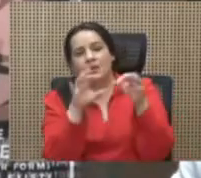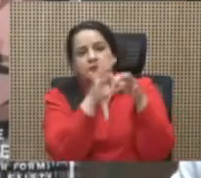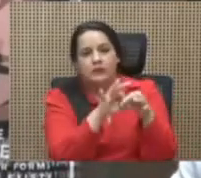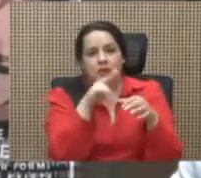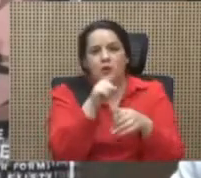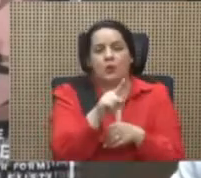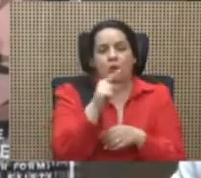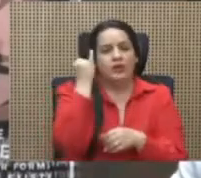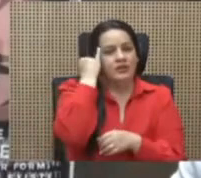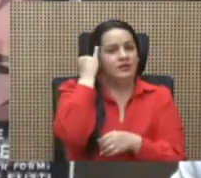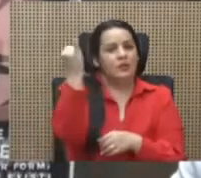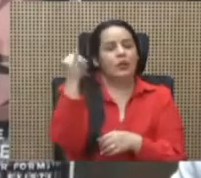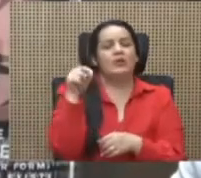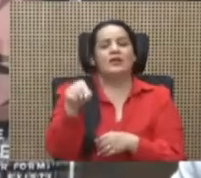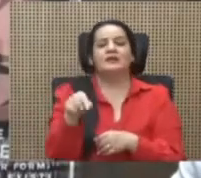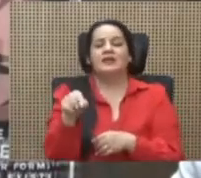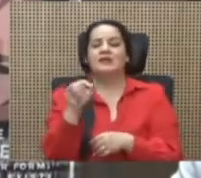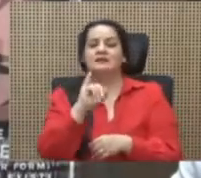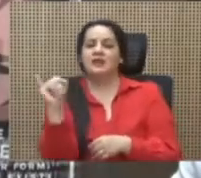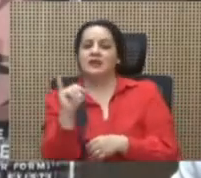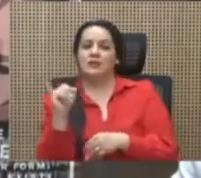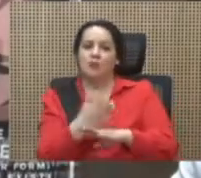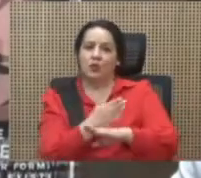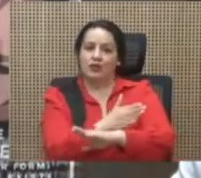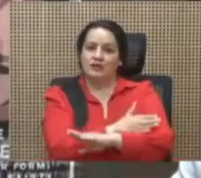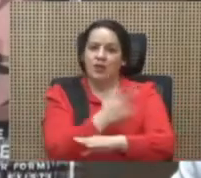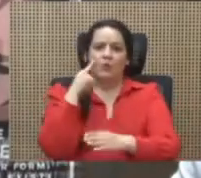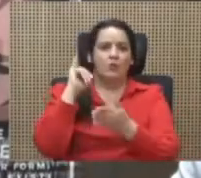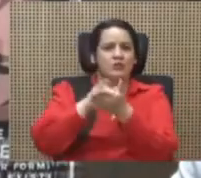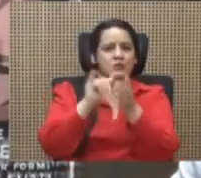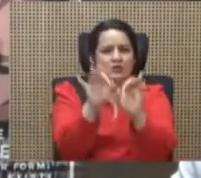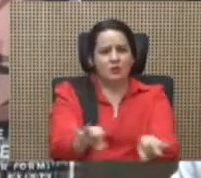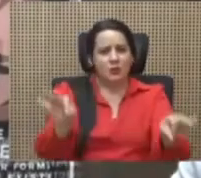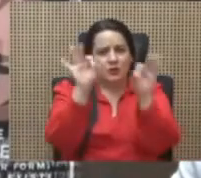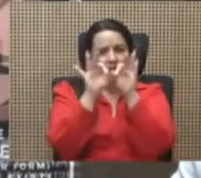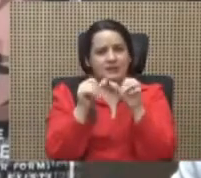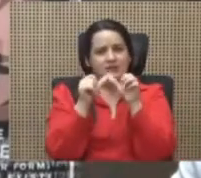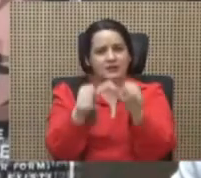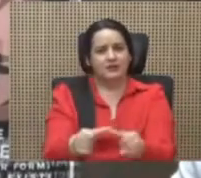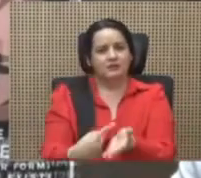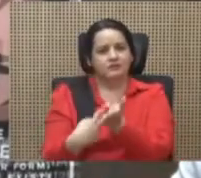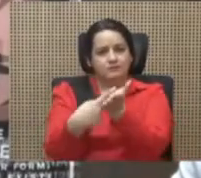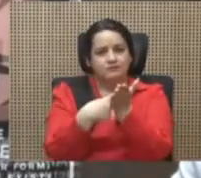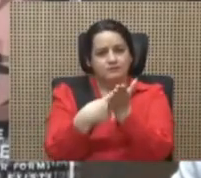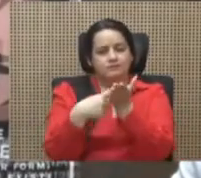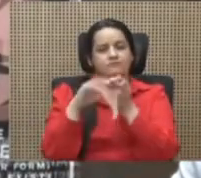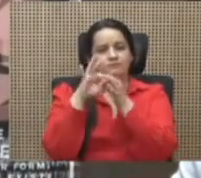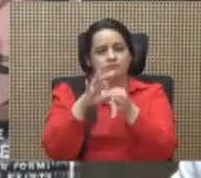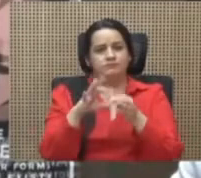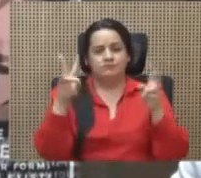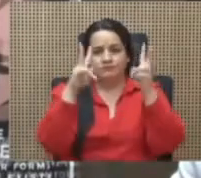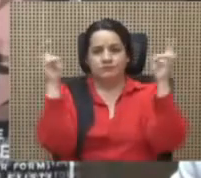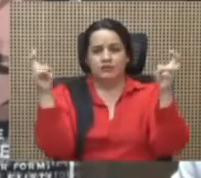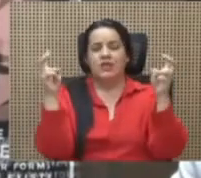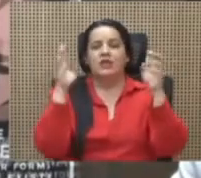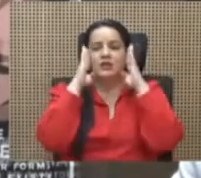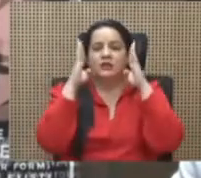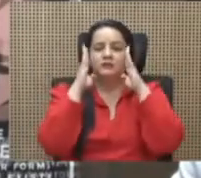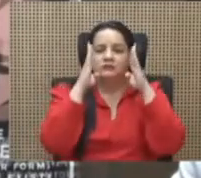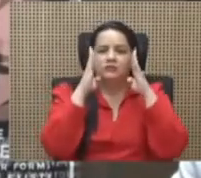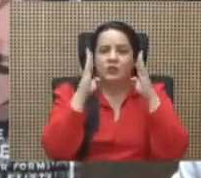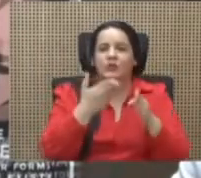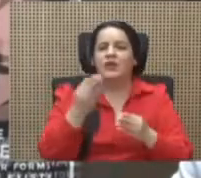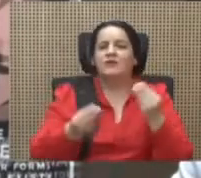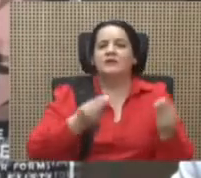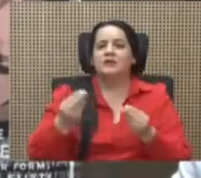ideologías progresistas por eso es muy importante seguir discutiendo sobre este tema y que por supuesto estemos al tanto de lo que vaya a ser